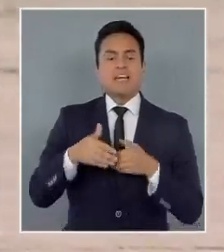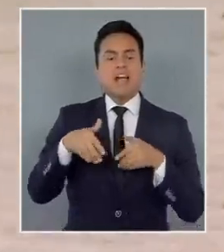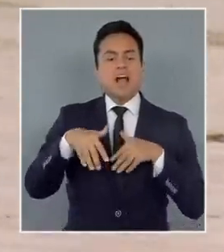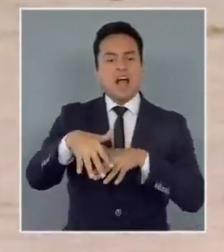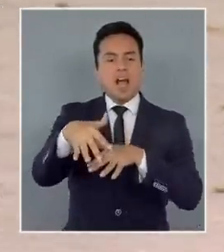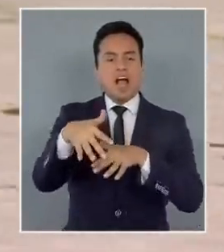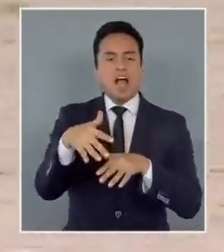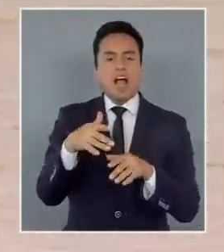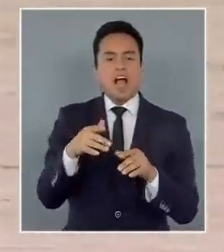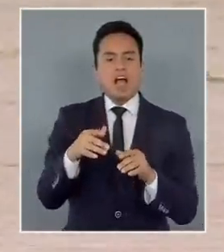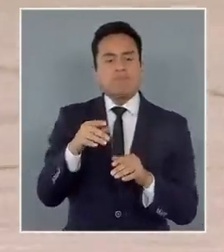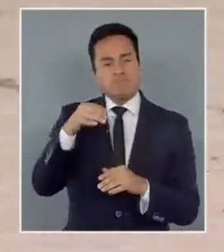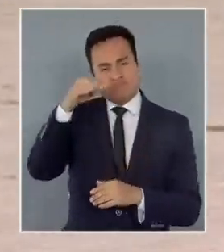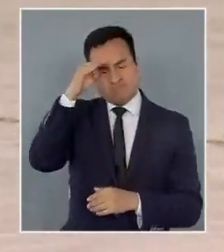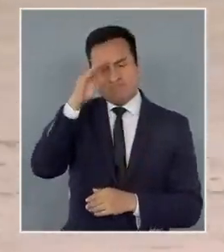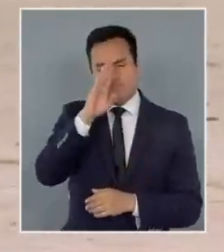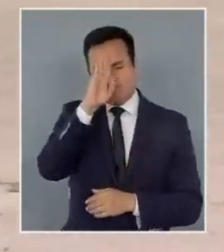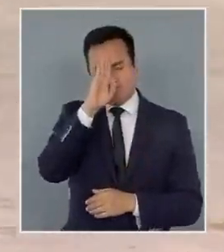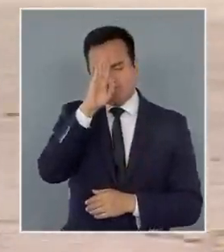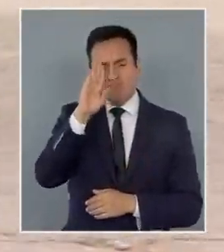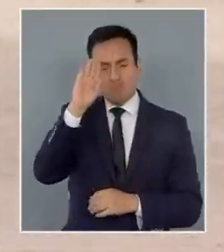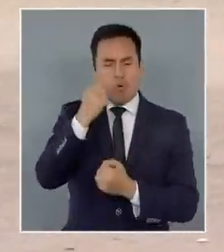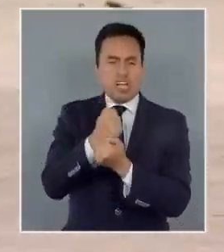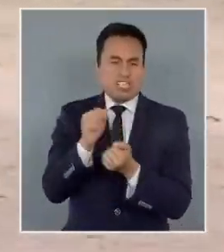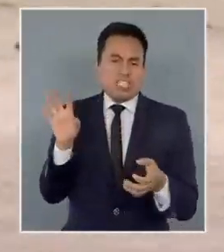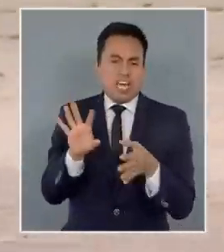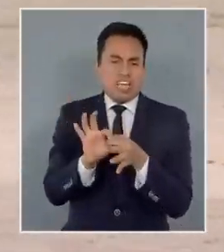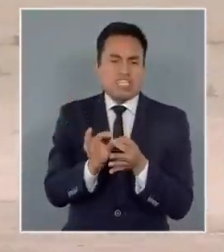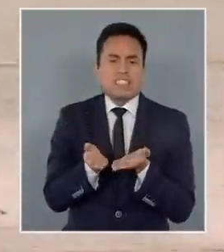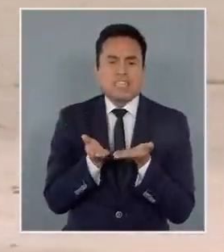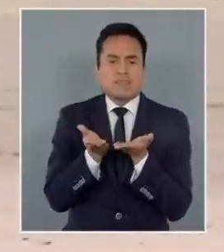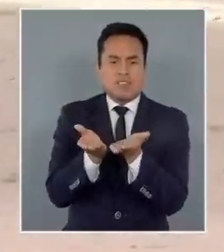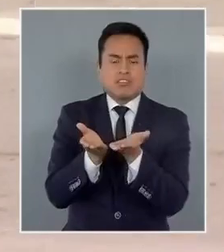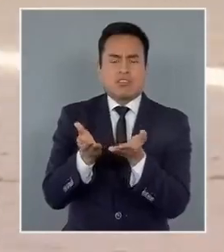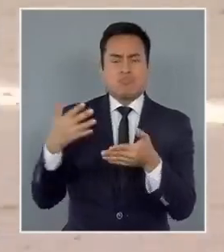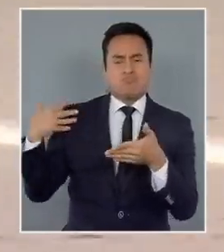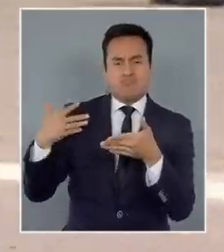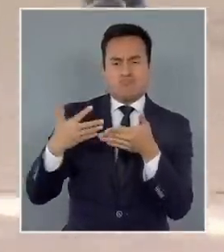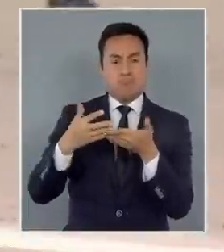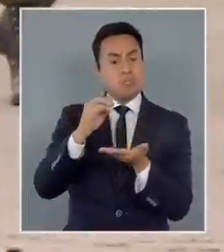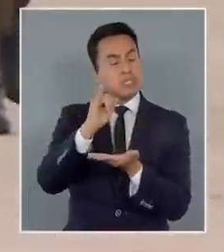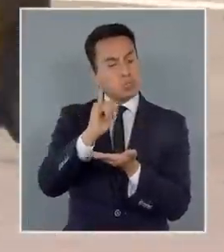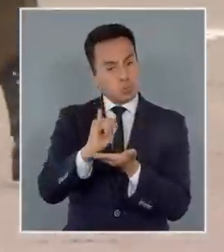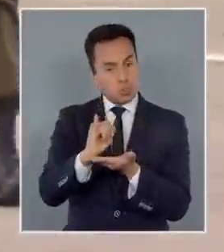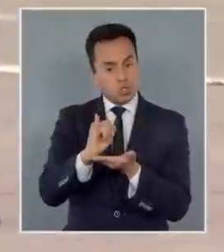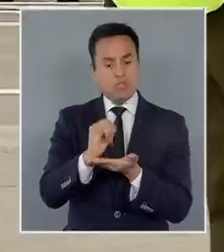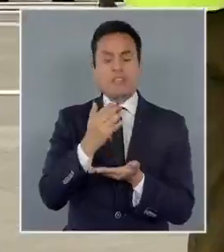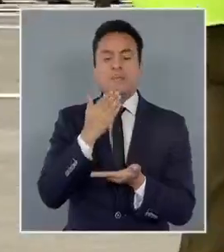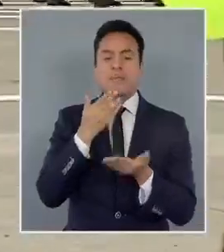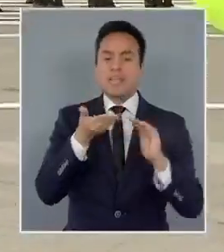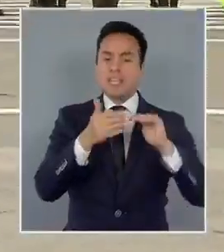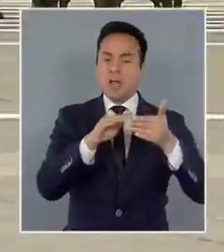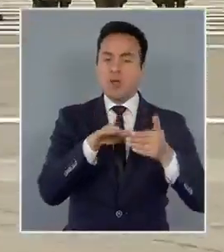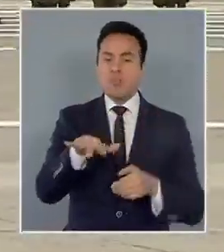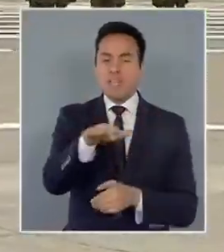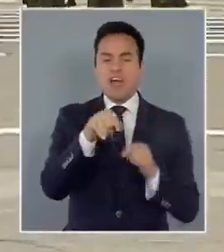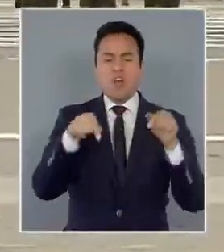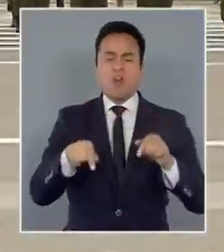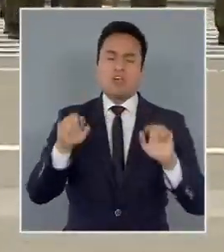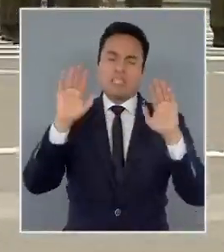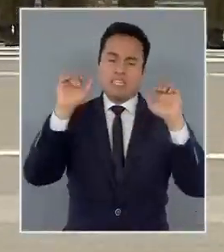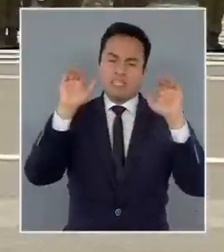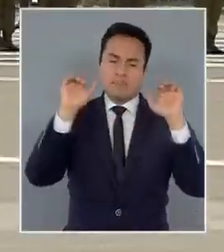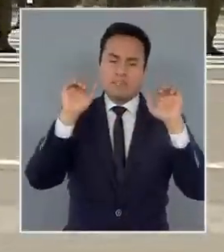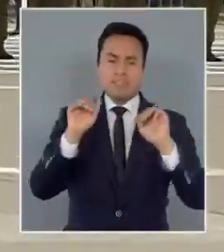una escuadra de experimentados perritos policiales que, luego de haber servido incondicionalmente a la institución y a la comunidad, hoy se